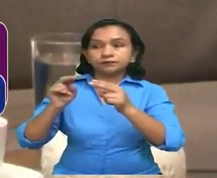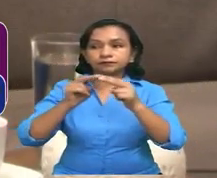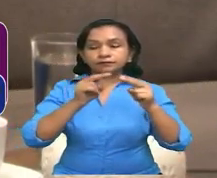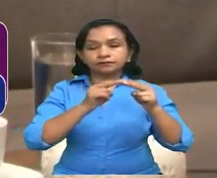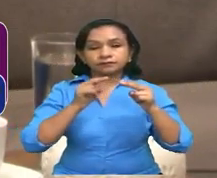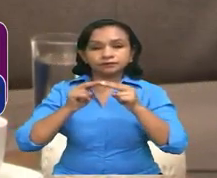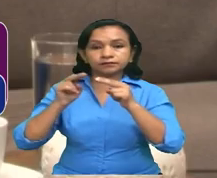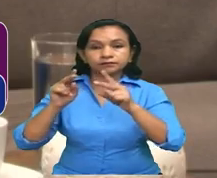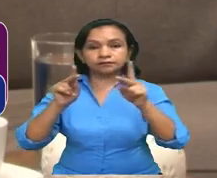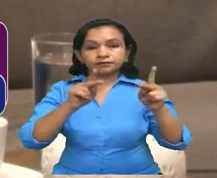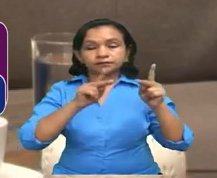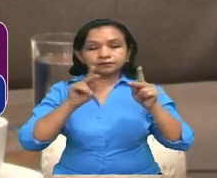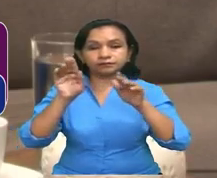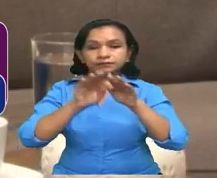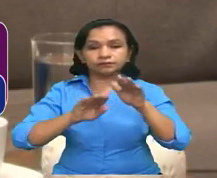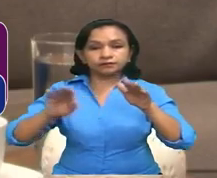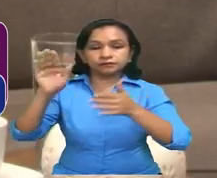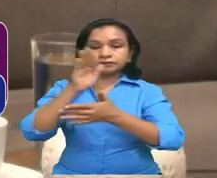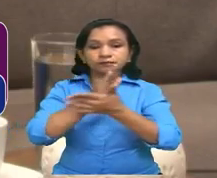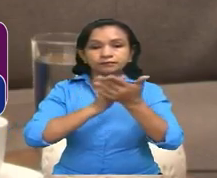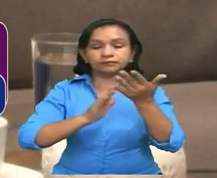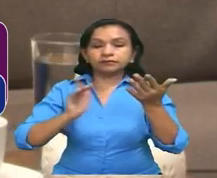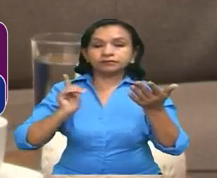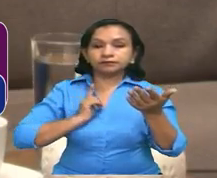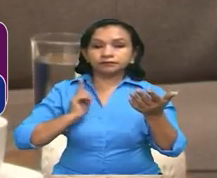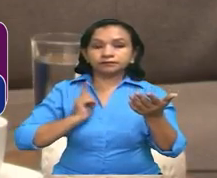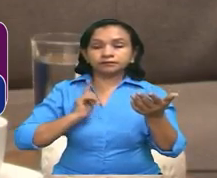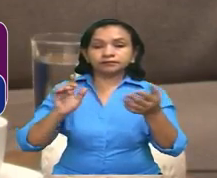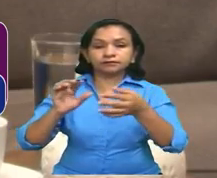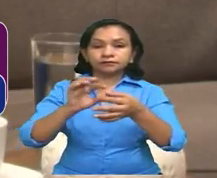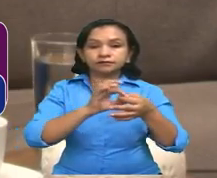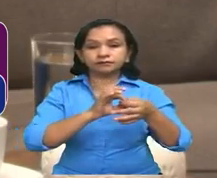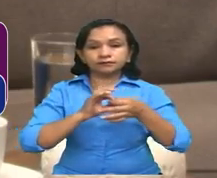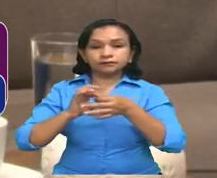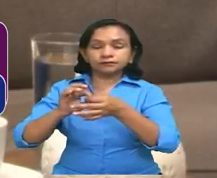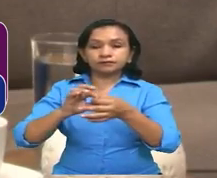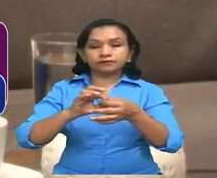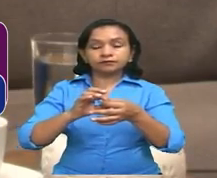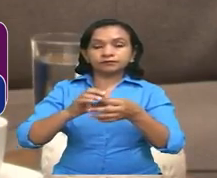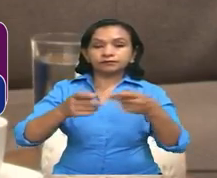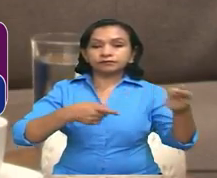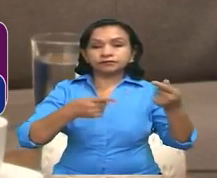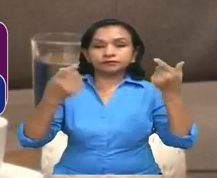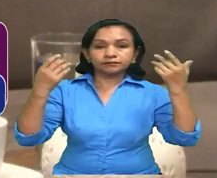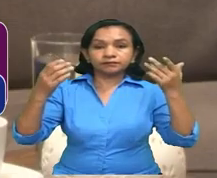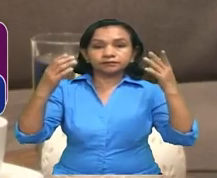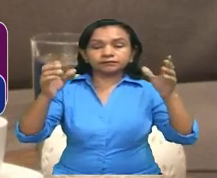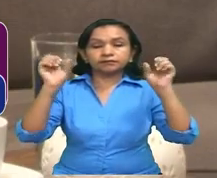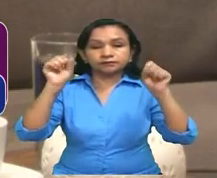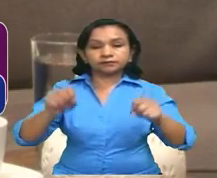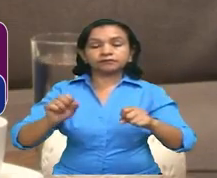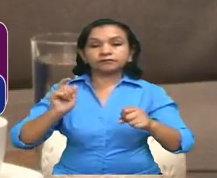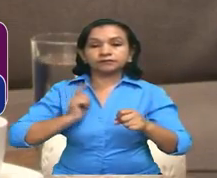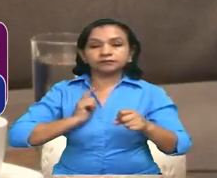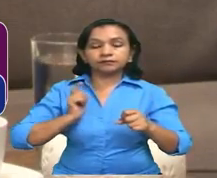granito de arena. Ellos apoyaron esta iniciativa y tuvieron gente que nunca ha participado en ferias internacionales,